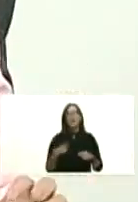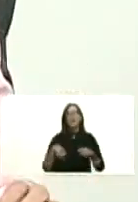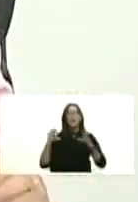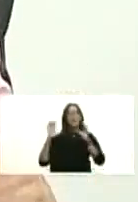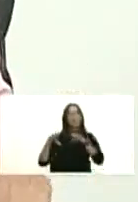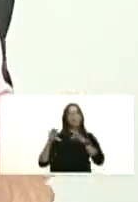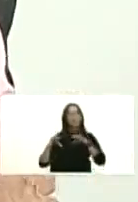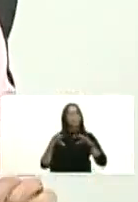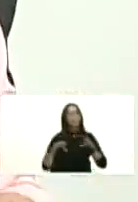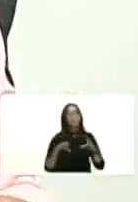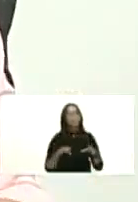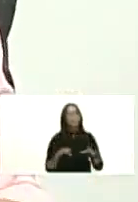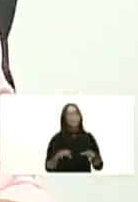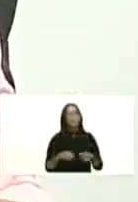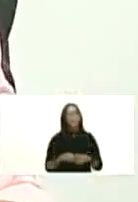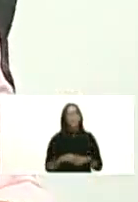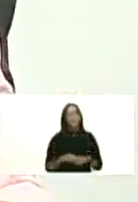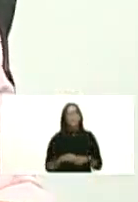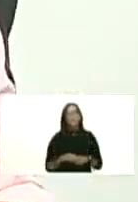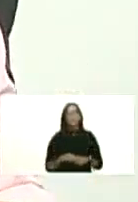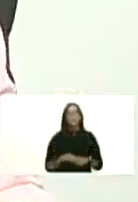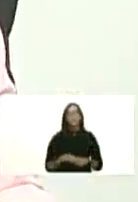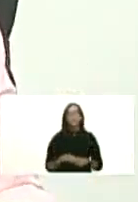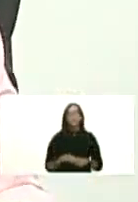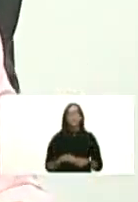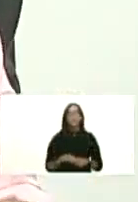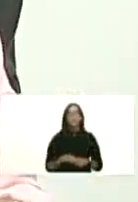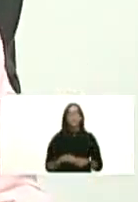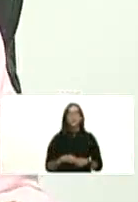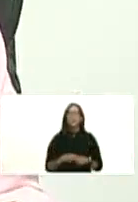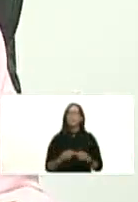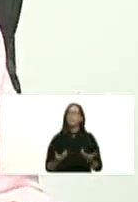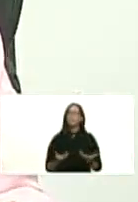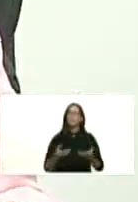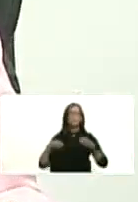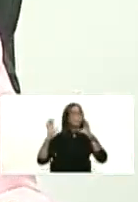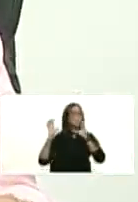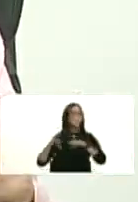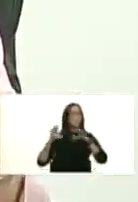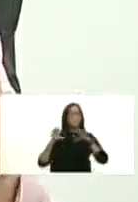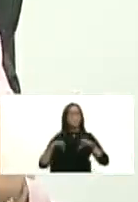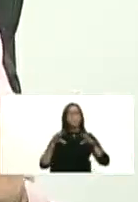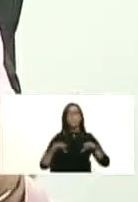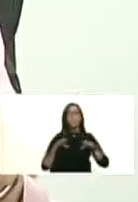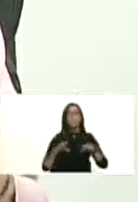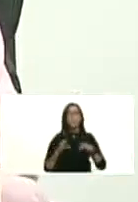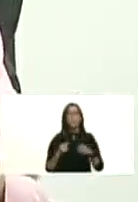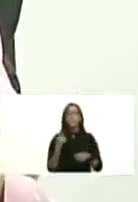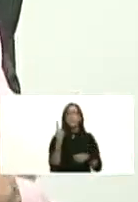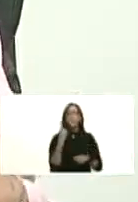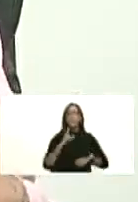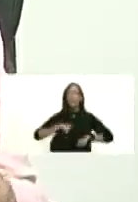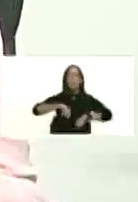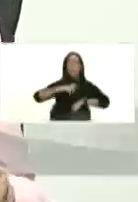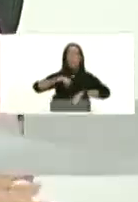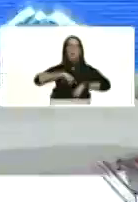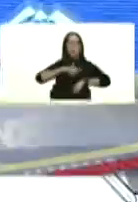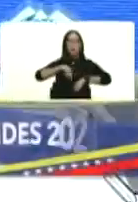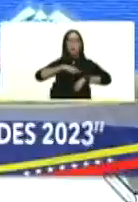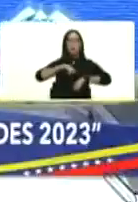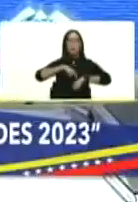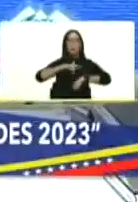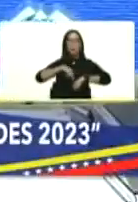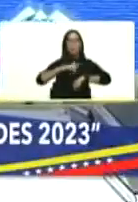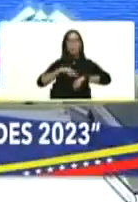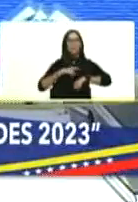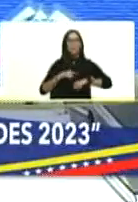ahorita anoche estábamos asustados ayer llovió muy duro torrencialmente una hora pero que fue pero con